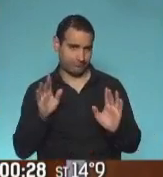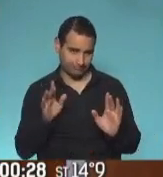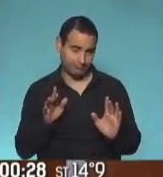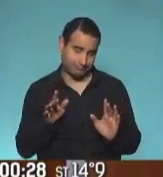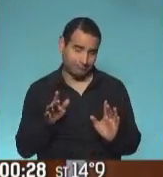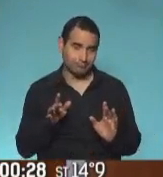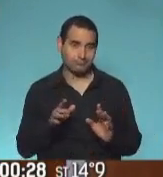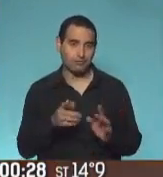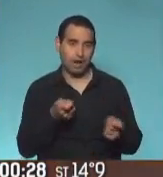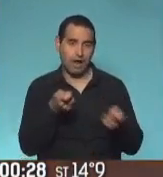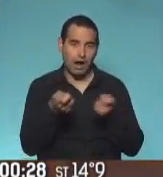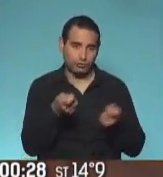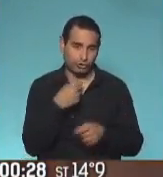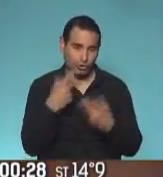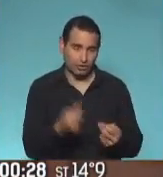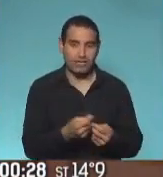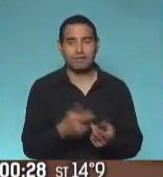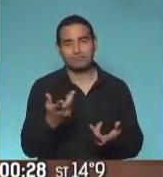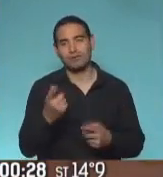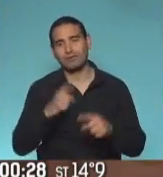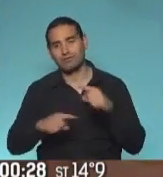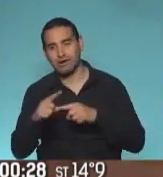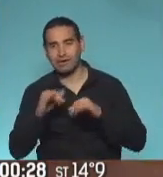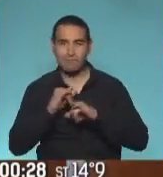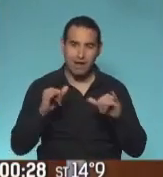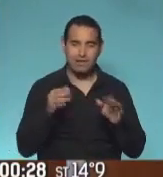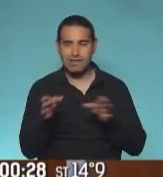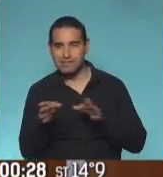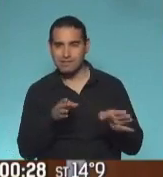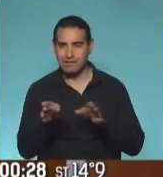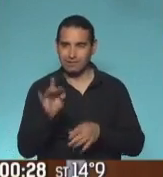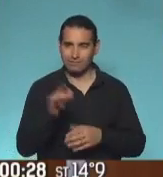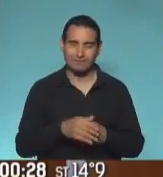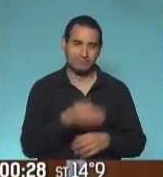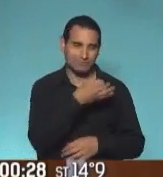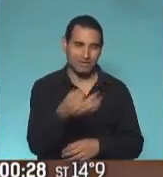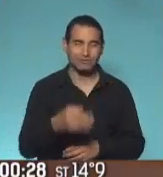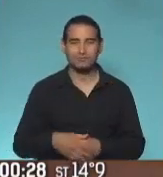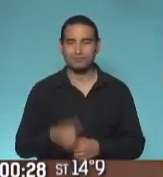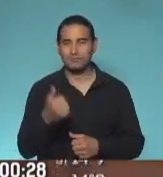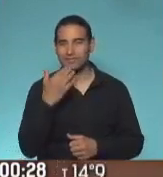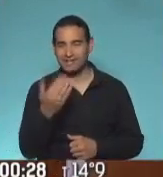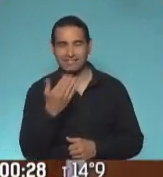Claro. Estamos Entonces, entre gobernabilidad y campaña. exacto, exactamente. Muchas Ese es gracias, el problema. Ernesto, ¿eh? Bueno, Muchas a ustedes. gracias.